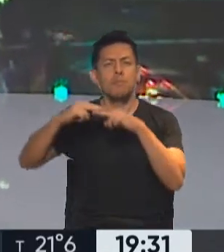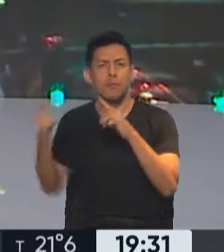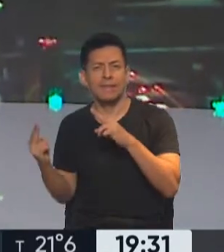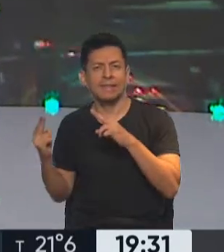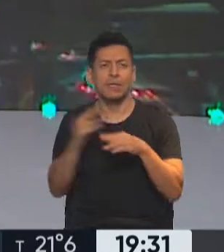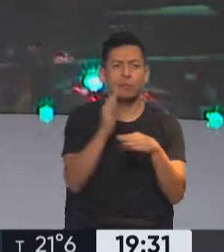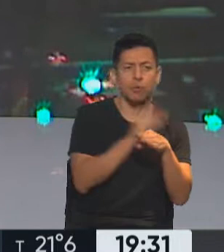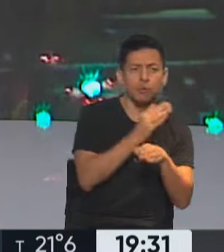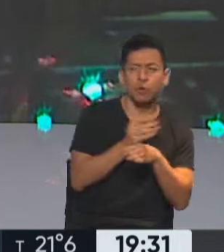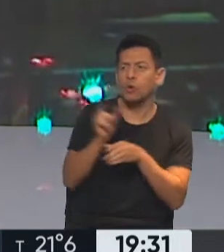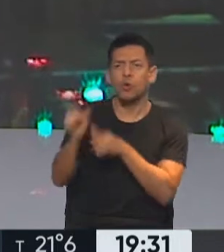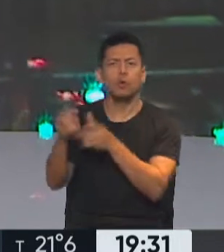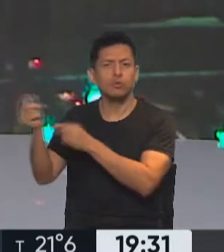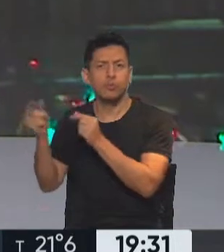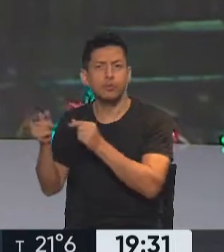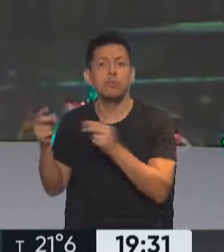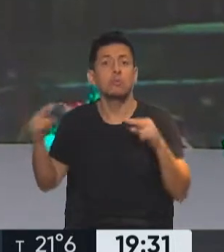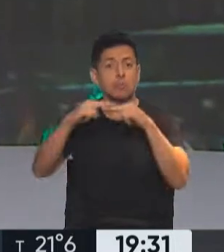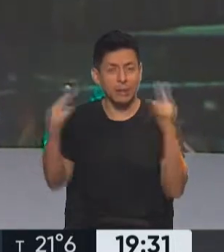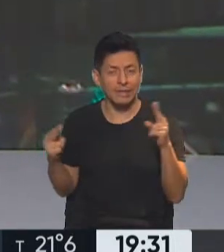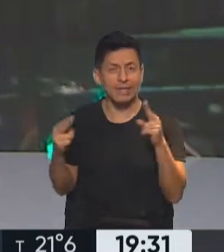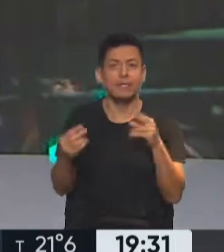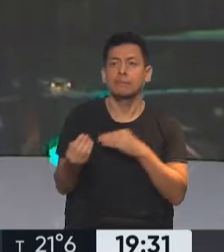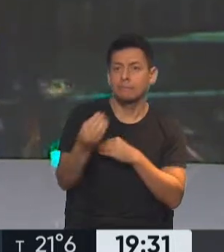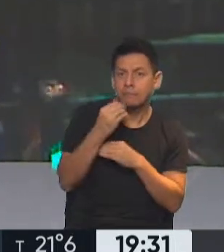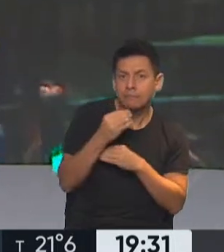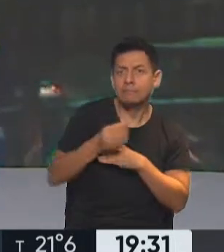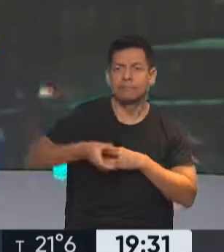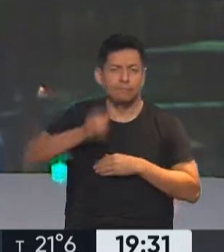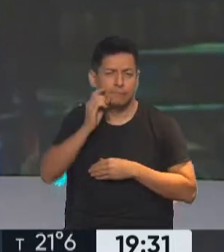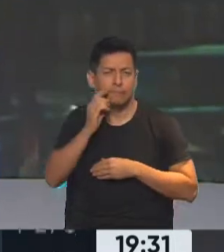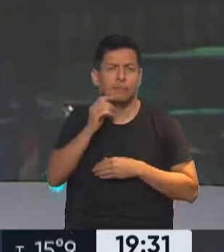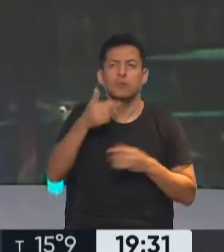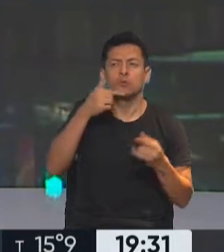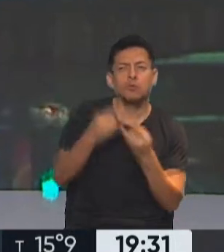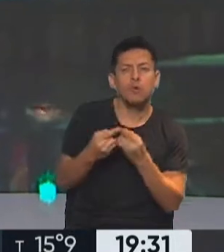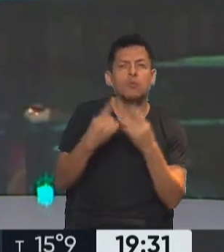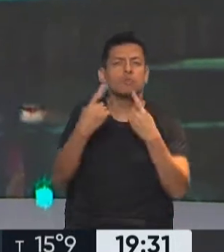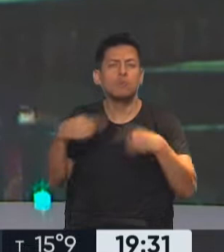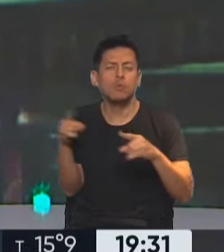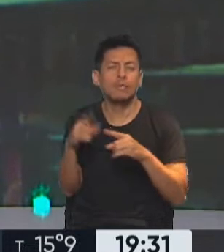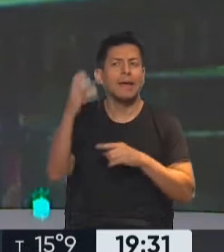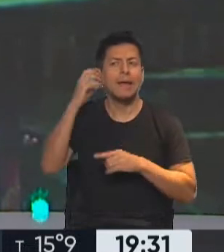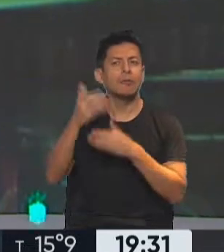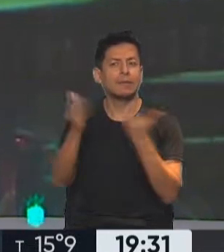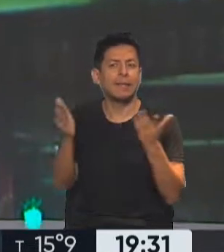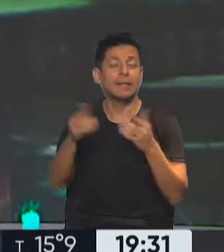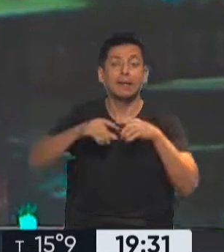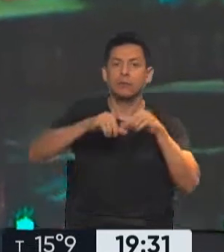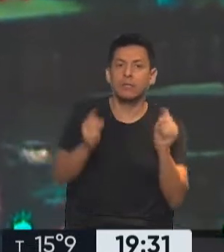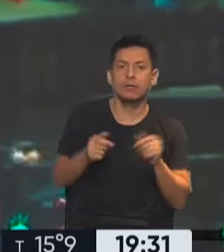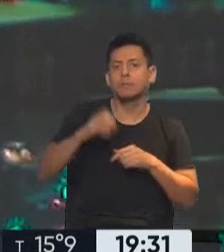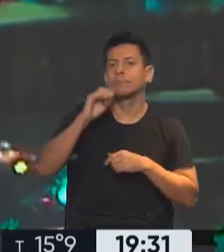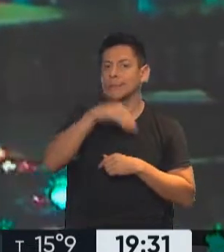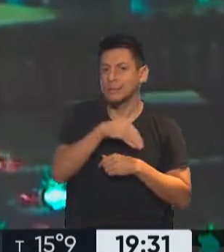y consumidores. Hay degustaciones, presentaciones de productos, música, radio abierta. Va a haber empanadas y vino. Va a